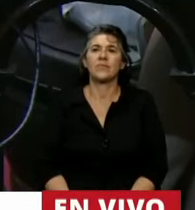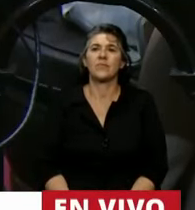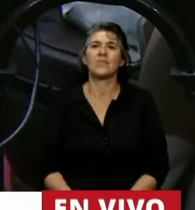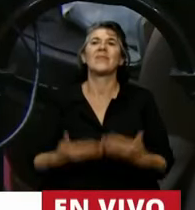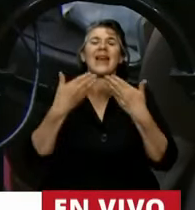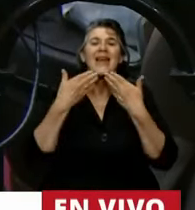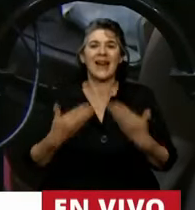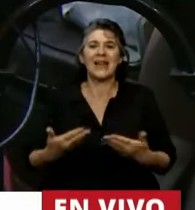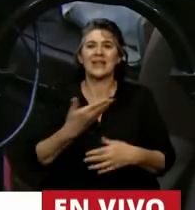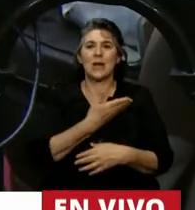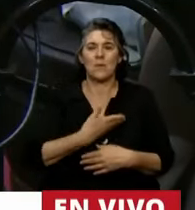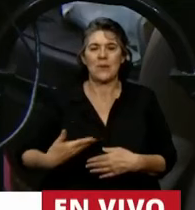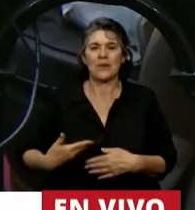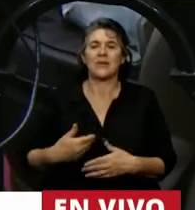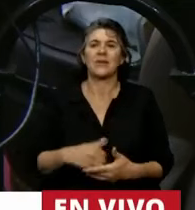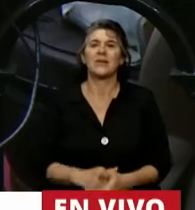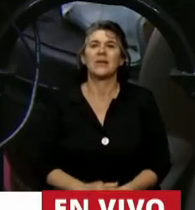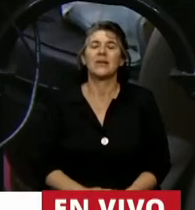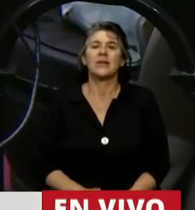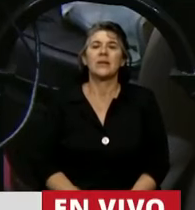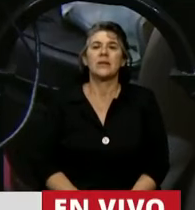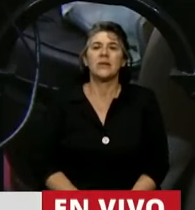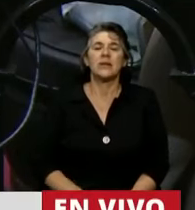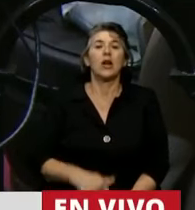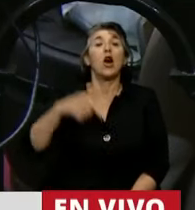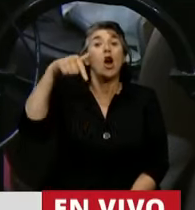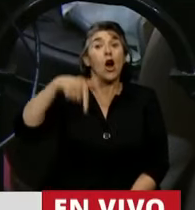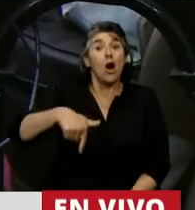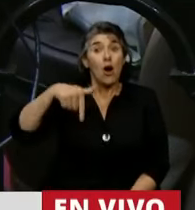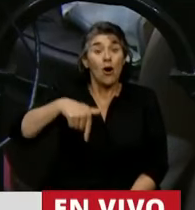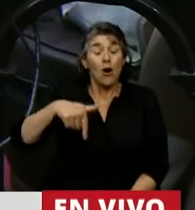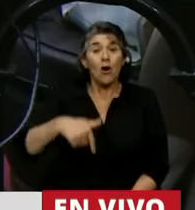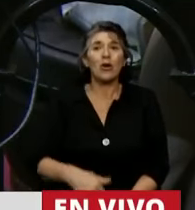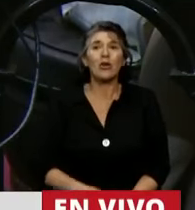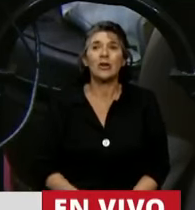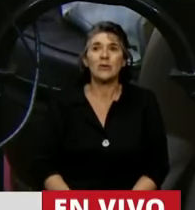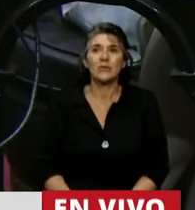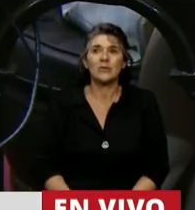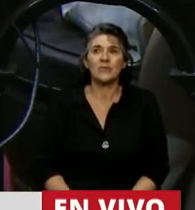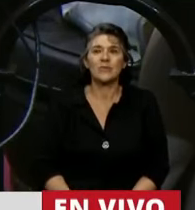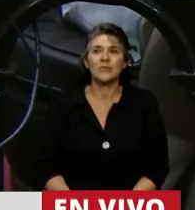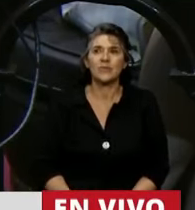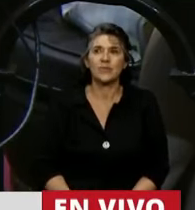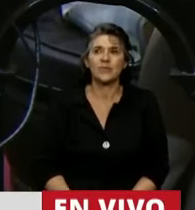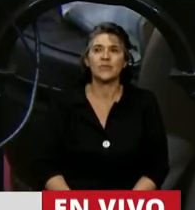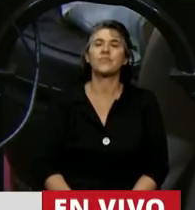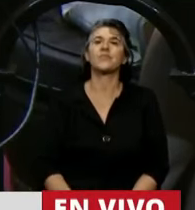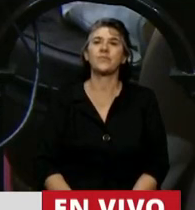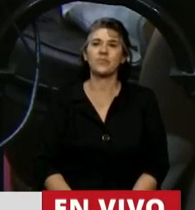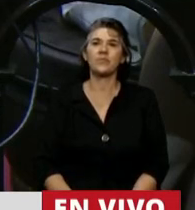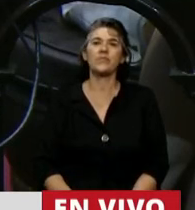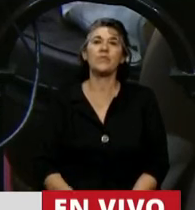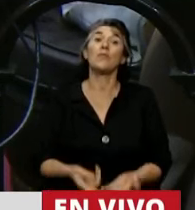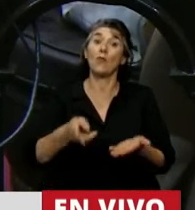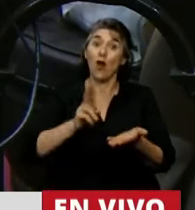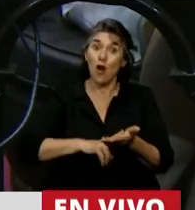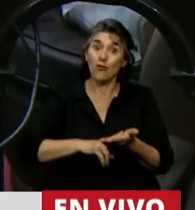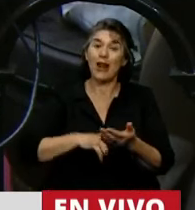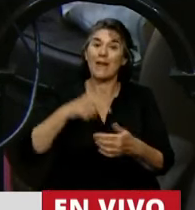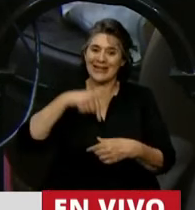Gracias, señor presidente. Hoy tenemos la posibilidad de estar tratando nuevamente en